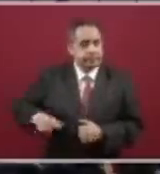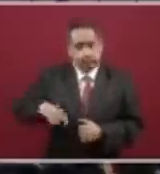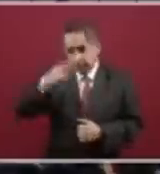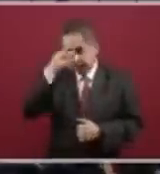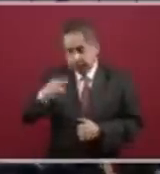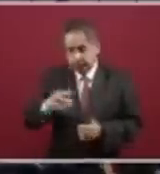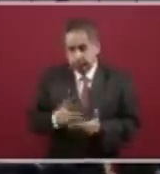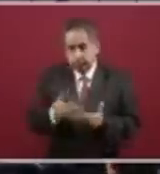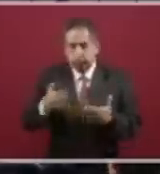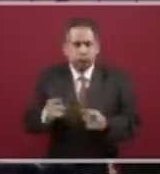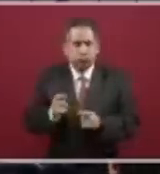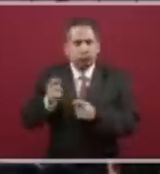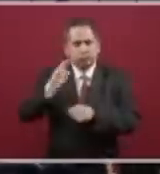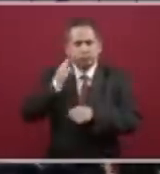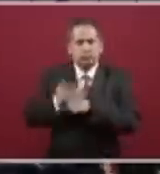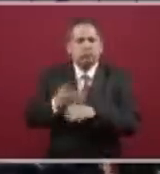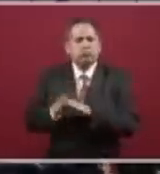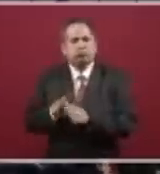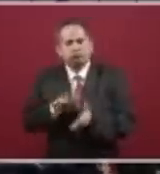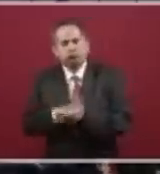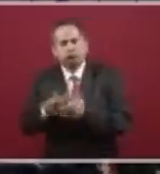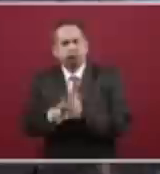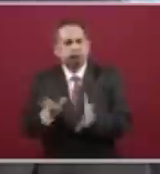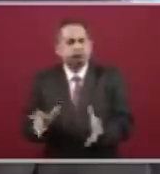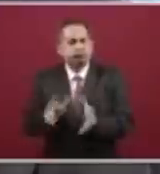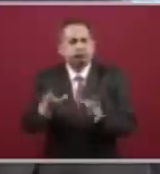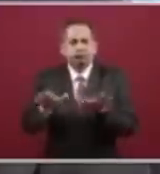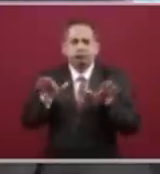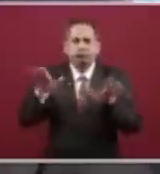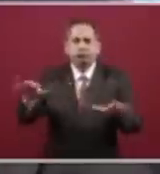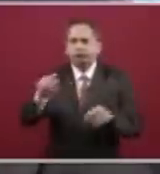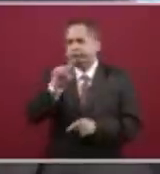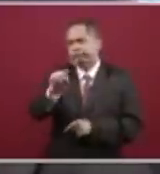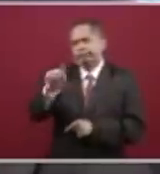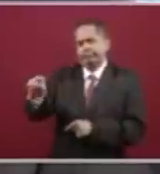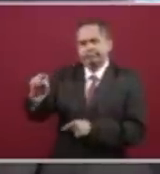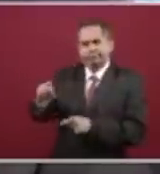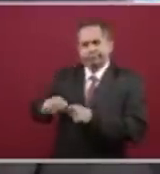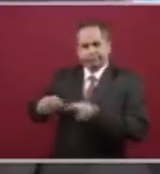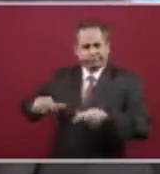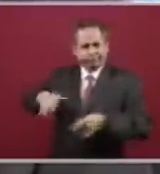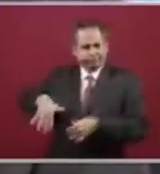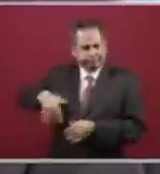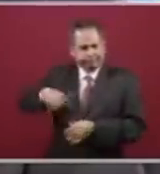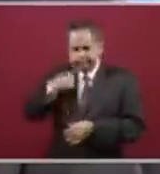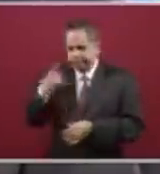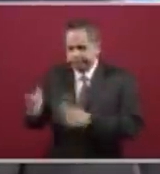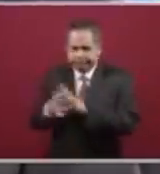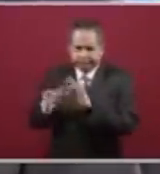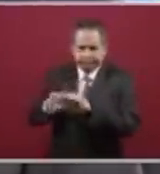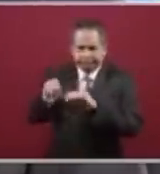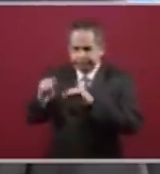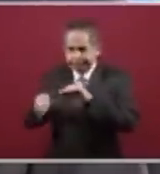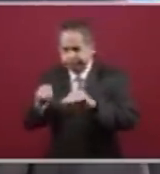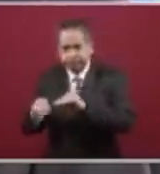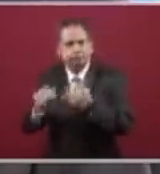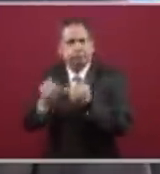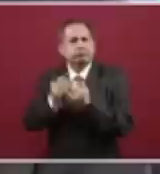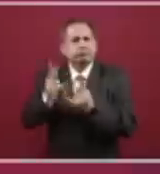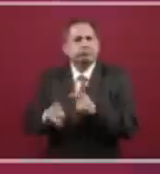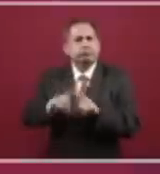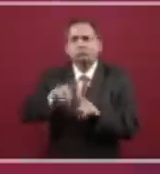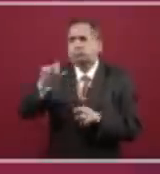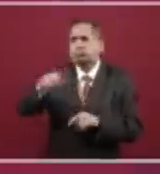tendrá ahora la encomienda de impulsar el sistema aeroportuario metropolitano que hemos mencionado como como hay en otras capitales